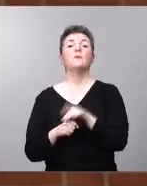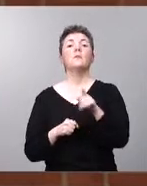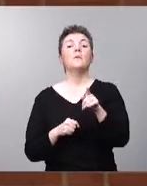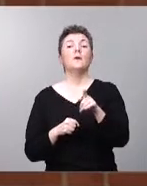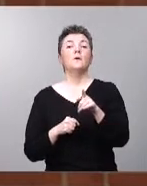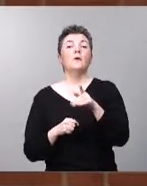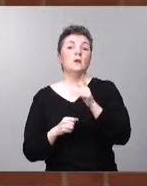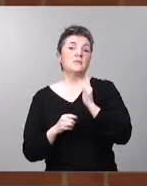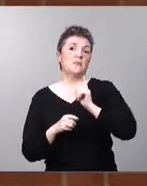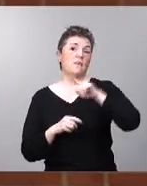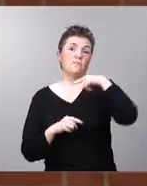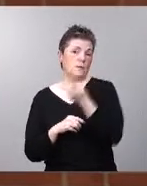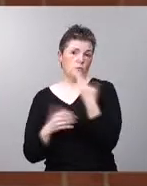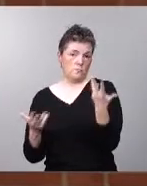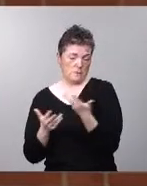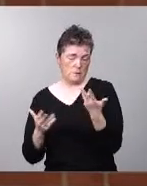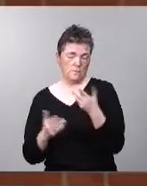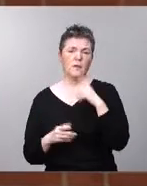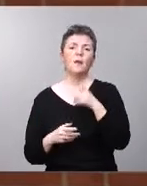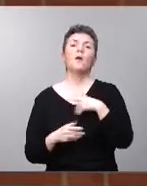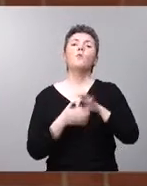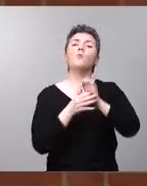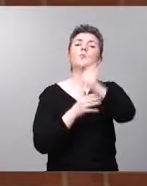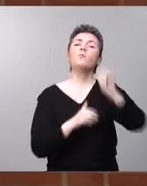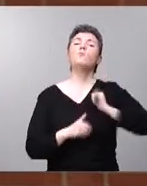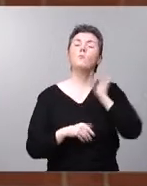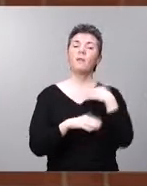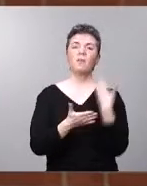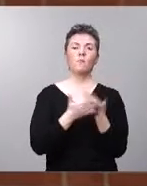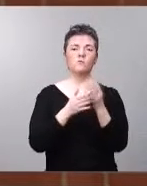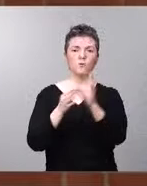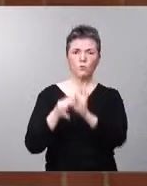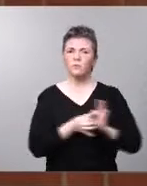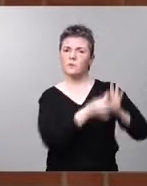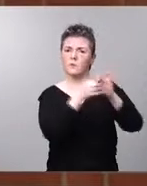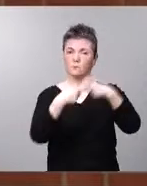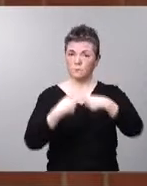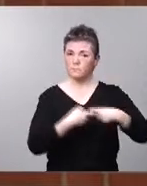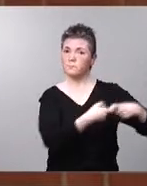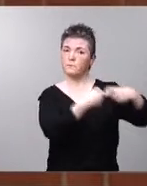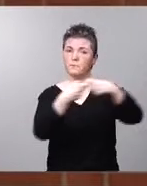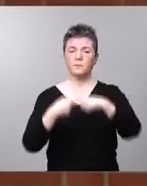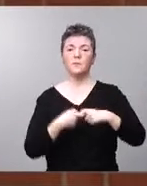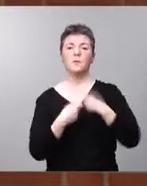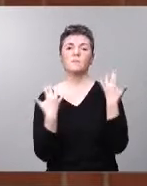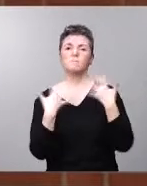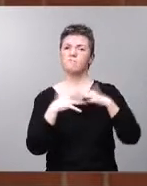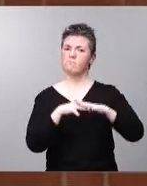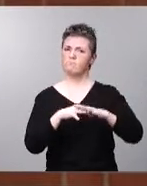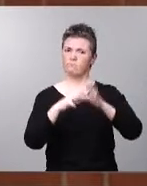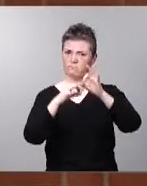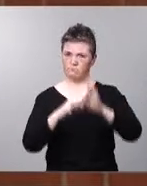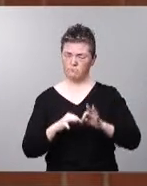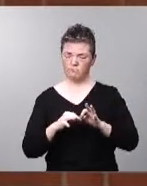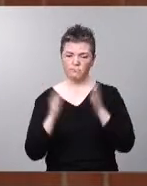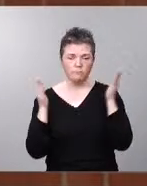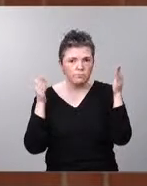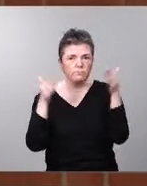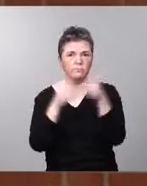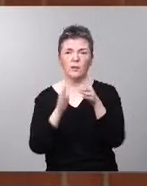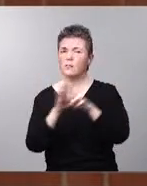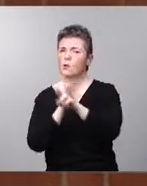de demostrar unidad solidaridad e integración dedicando los medios necesarios